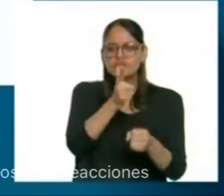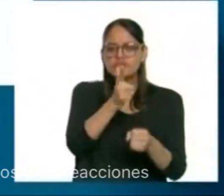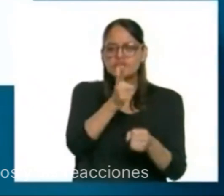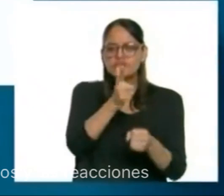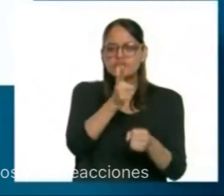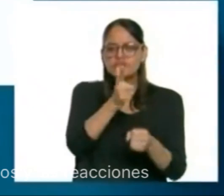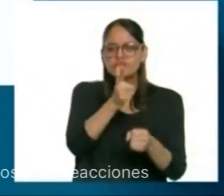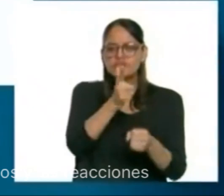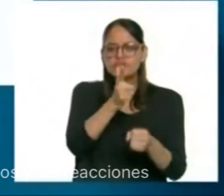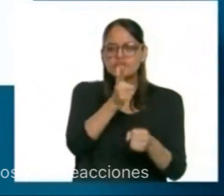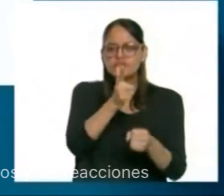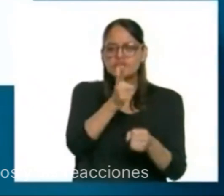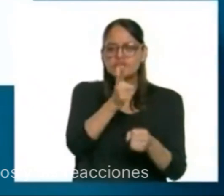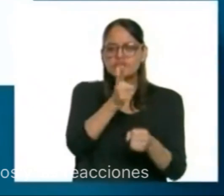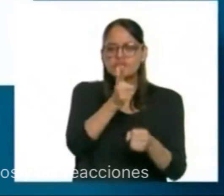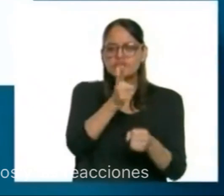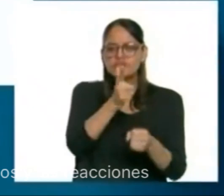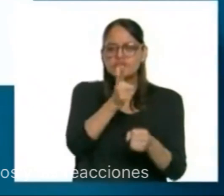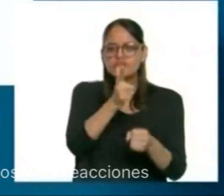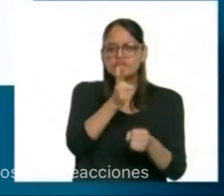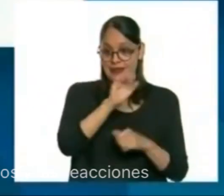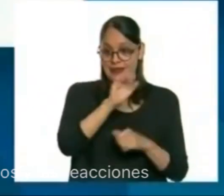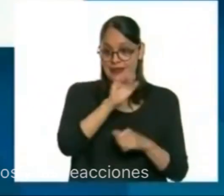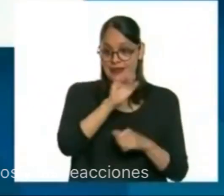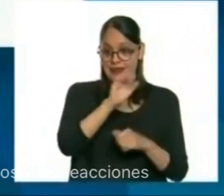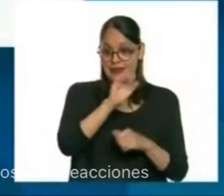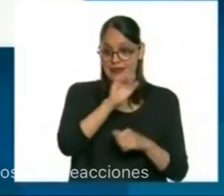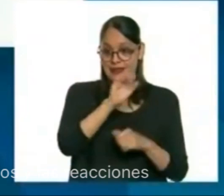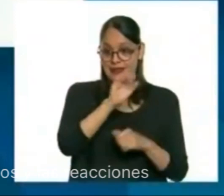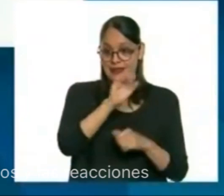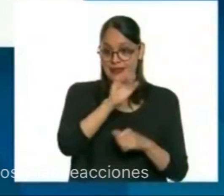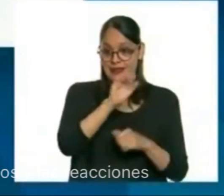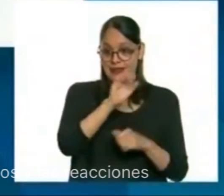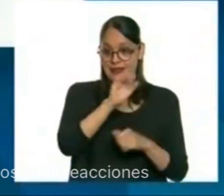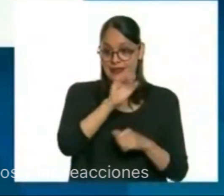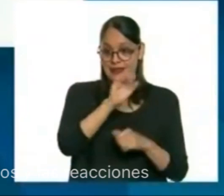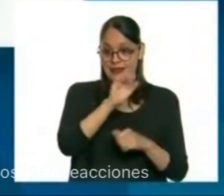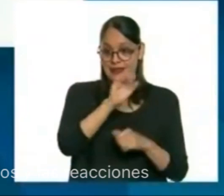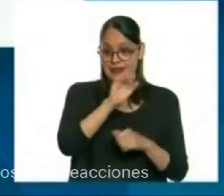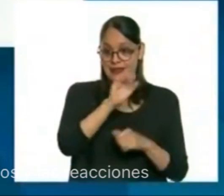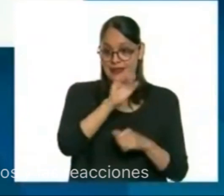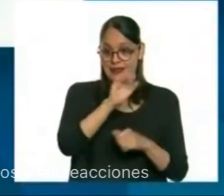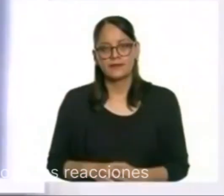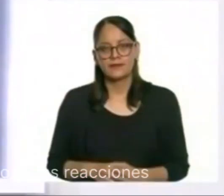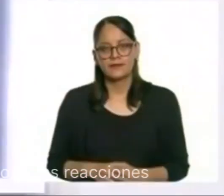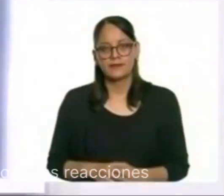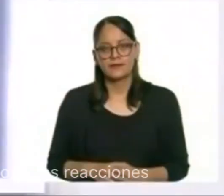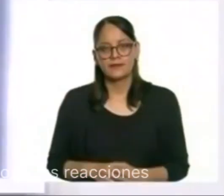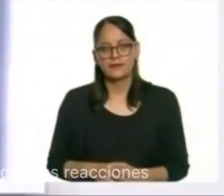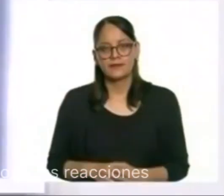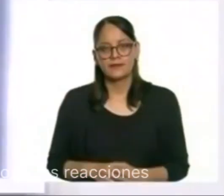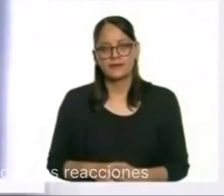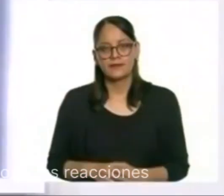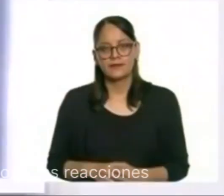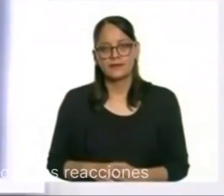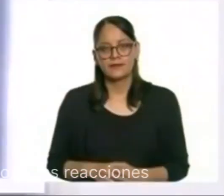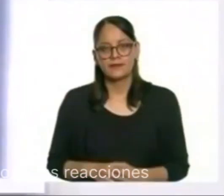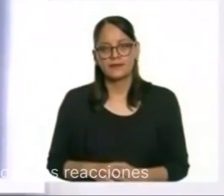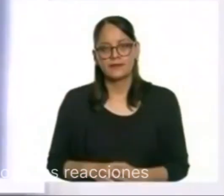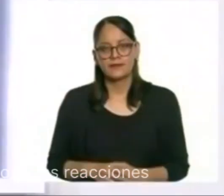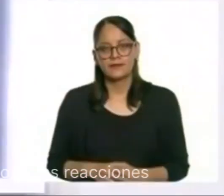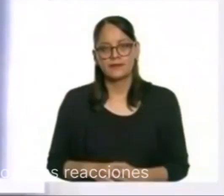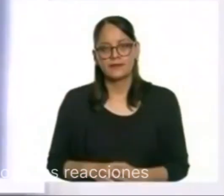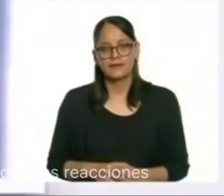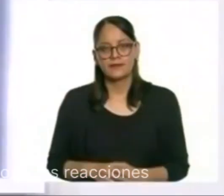lado derecho, la ropa que está doblada en el anaquel de en medio, los zapatos del primer entrepaño. No, para mí el primer